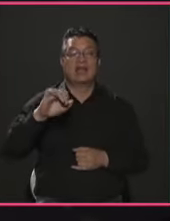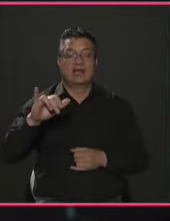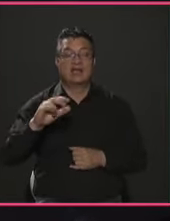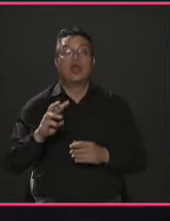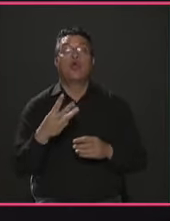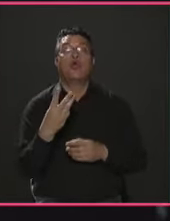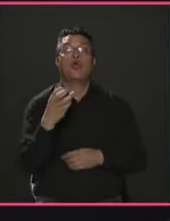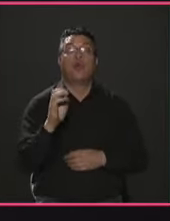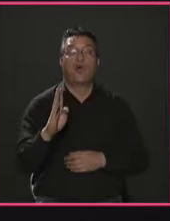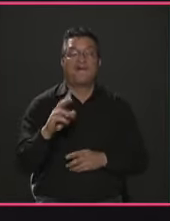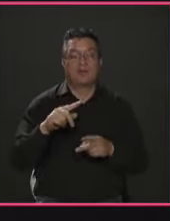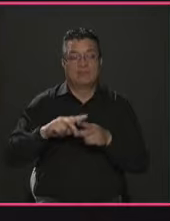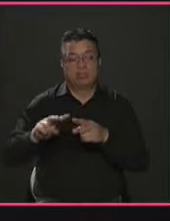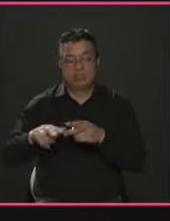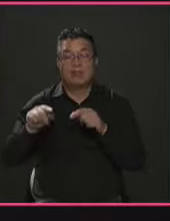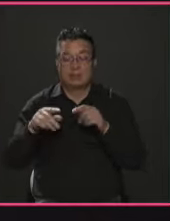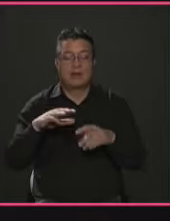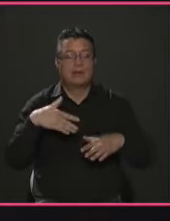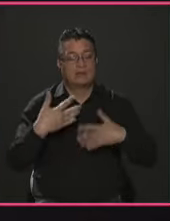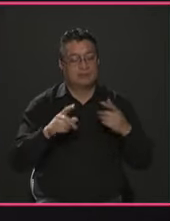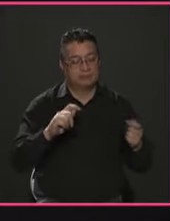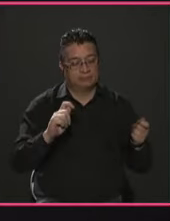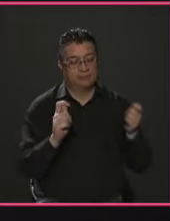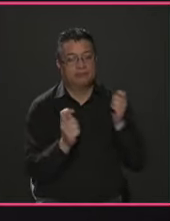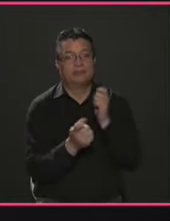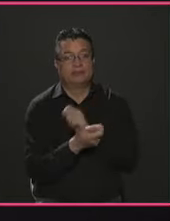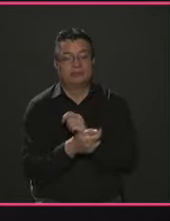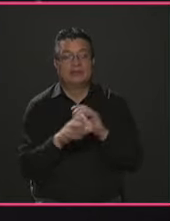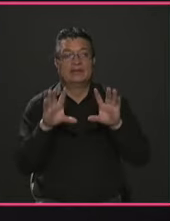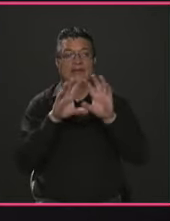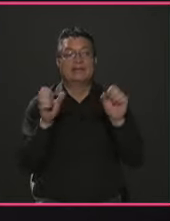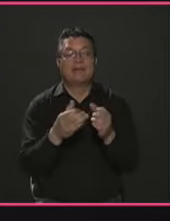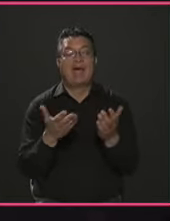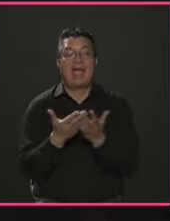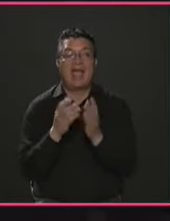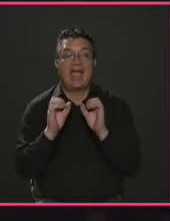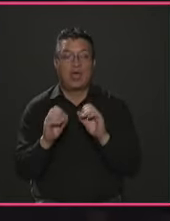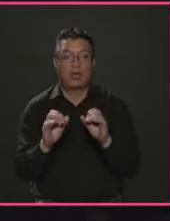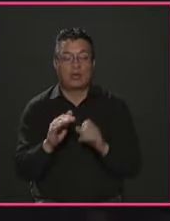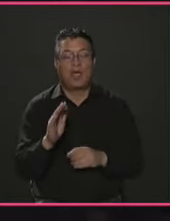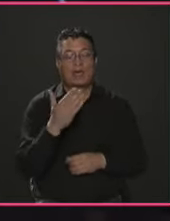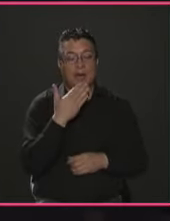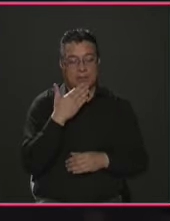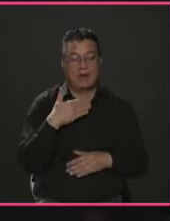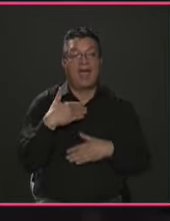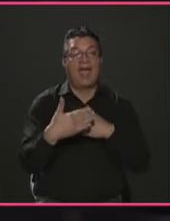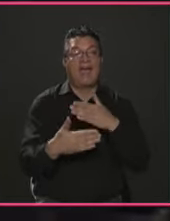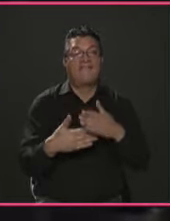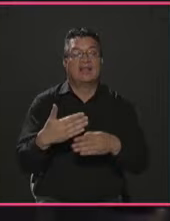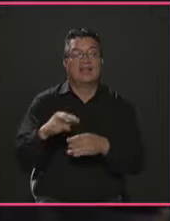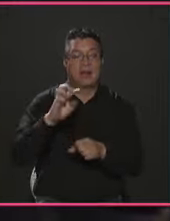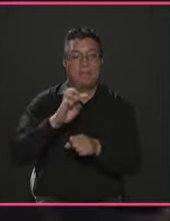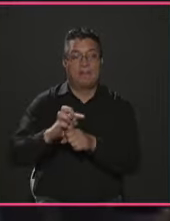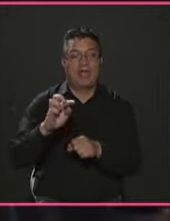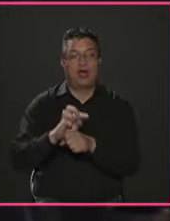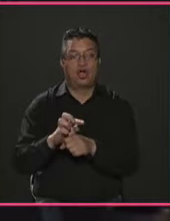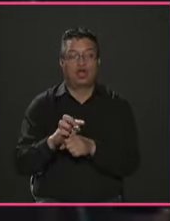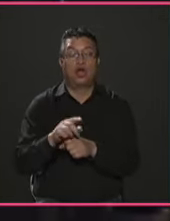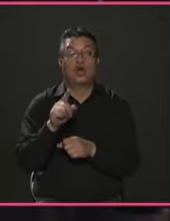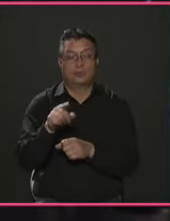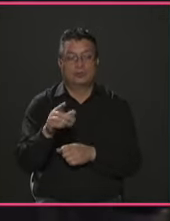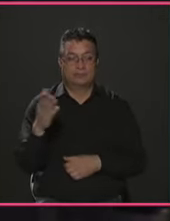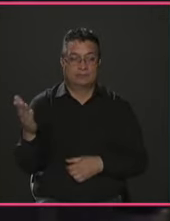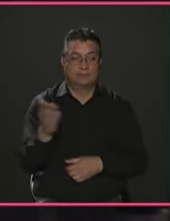contribuyendo de manera significativa a la modernización de sistemas educativos y también al avance pedagógico con ustedes